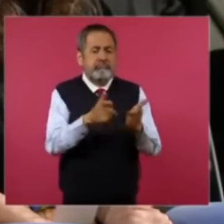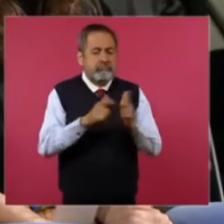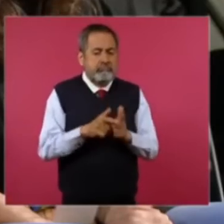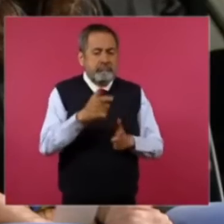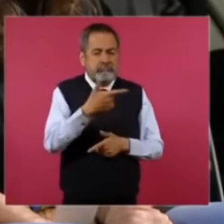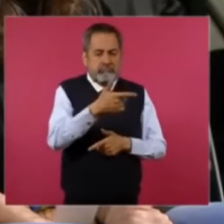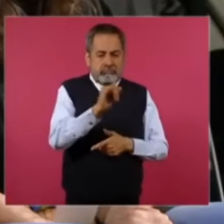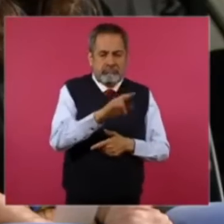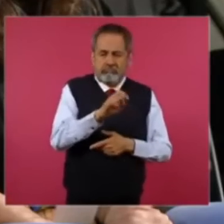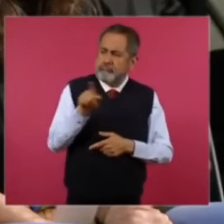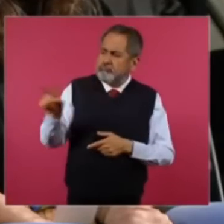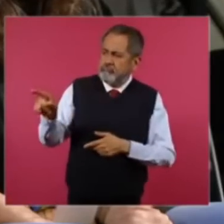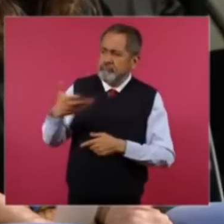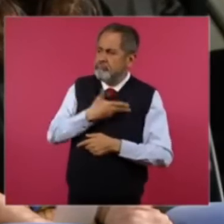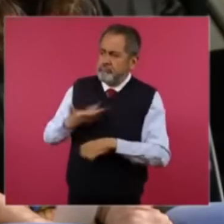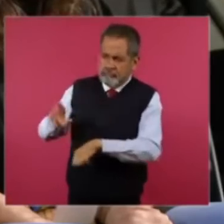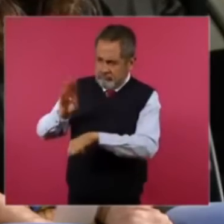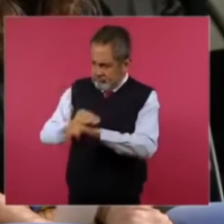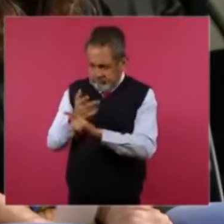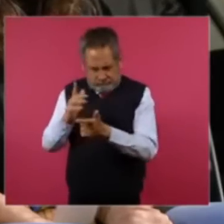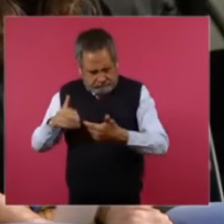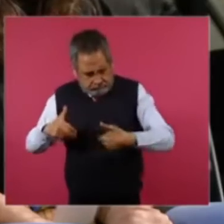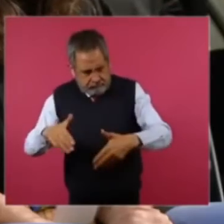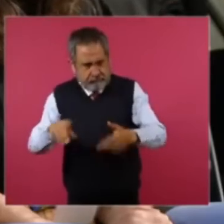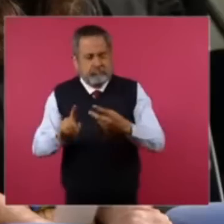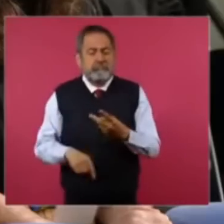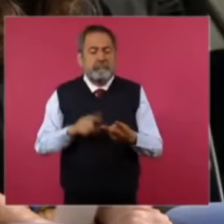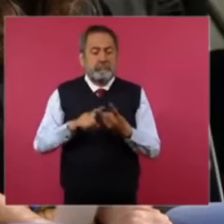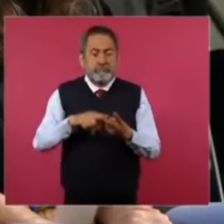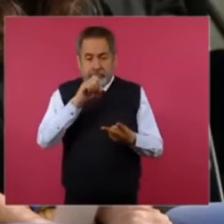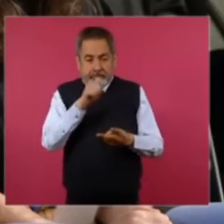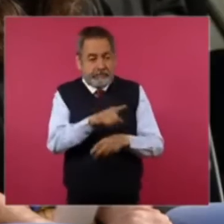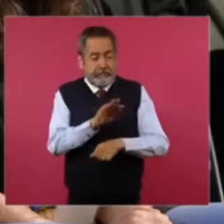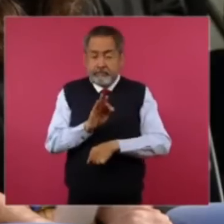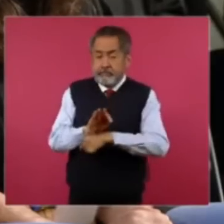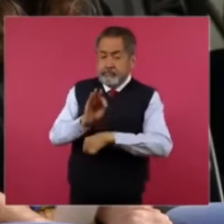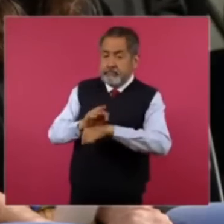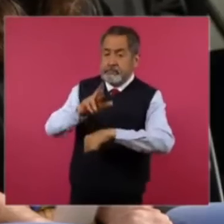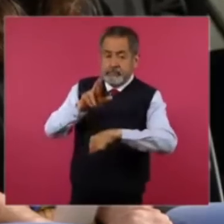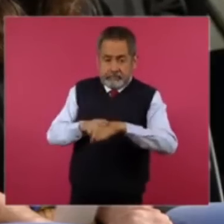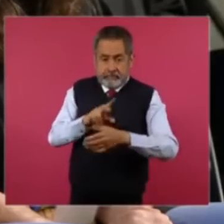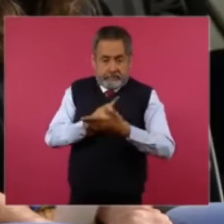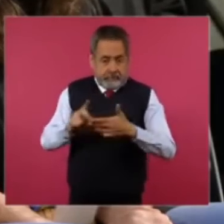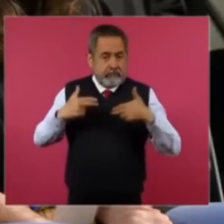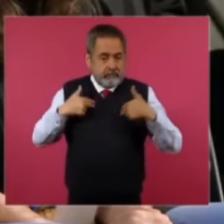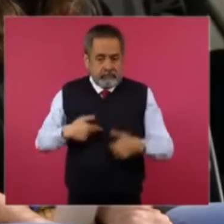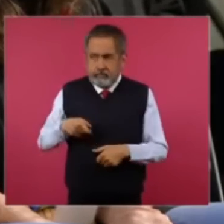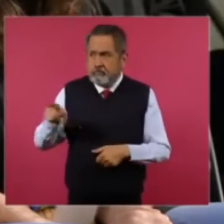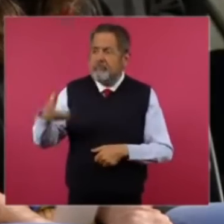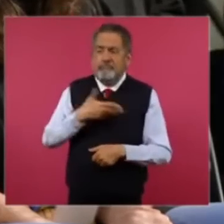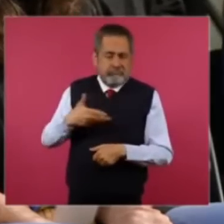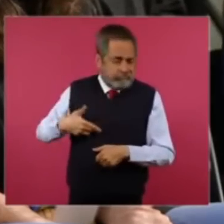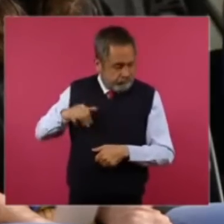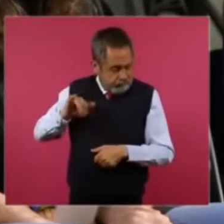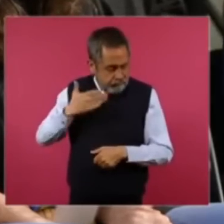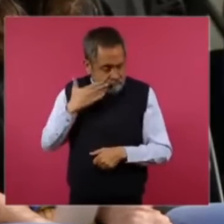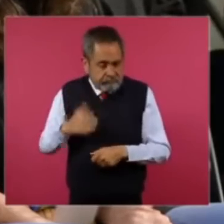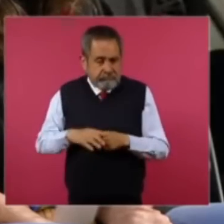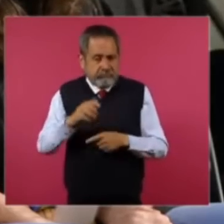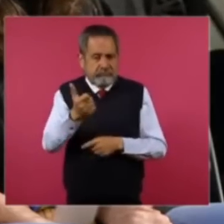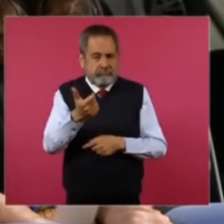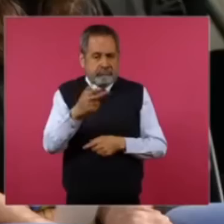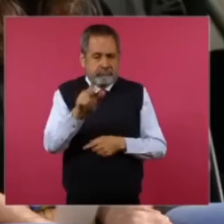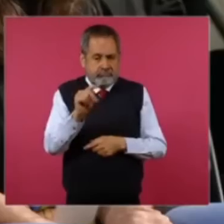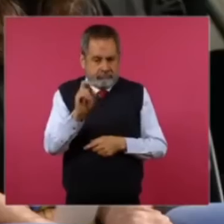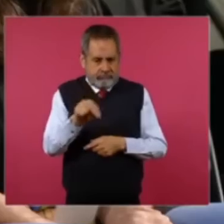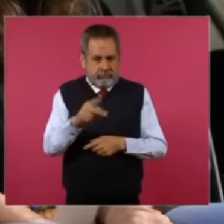que los derechos de los delincuentes terminan cuando violan los derechos de sus víctimas. Amigos y amigas,